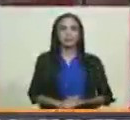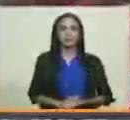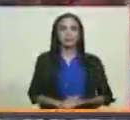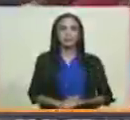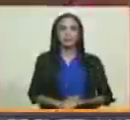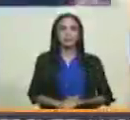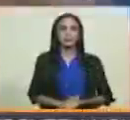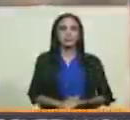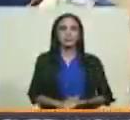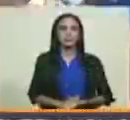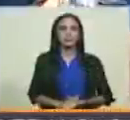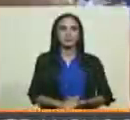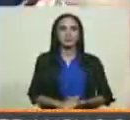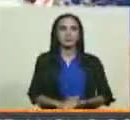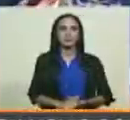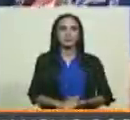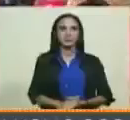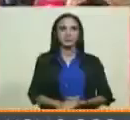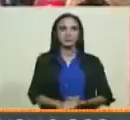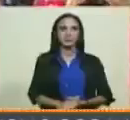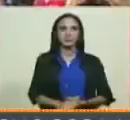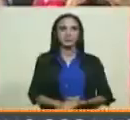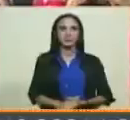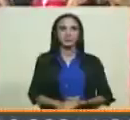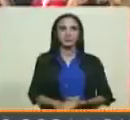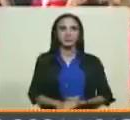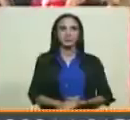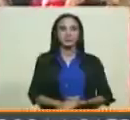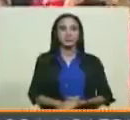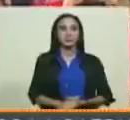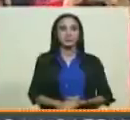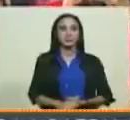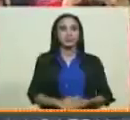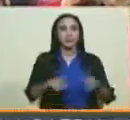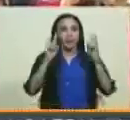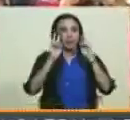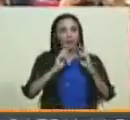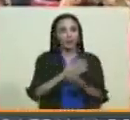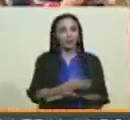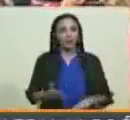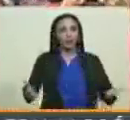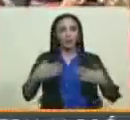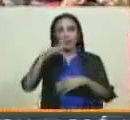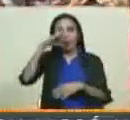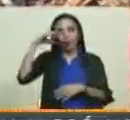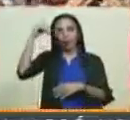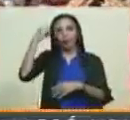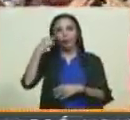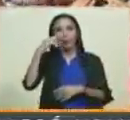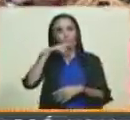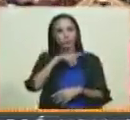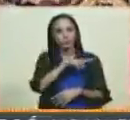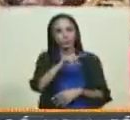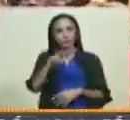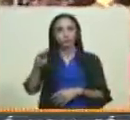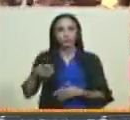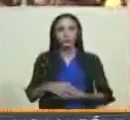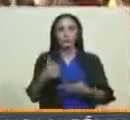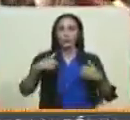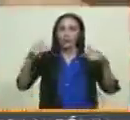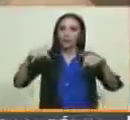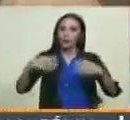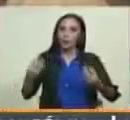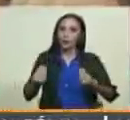Oh, la chinita y papá Dios pasean por el Saladillo y están aquí